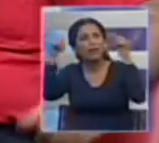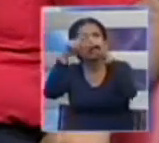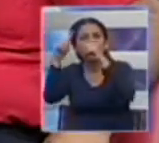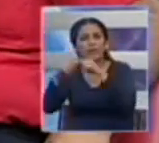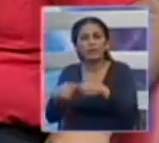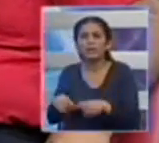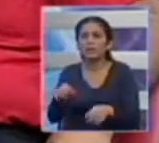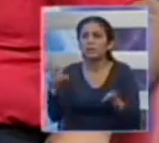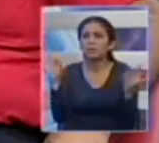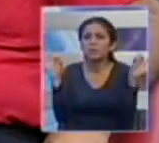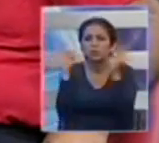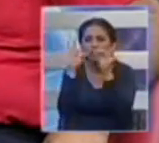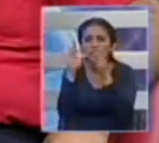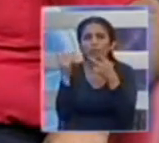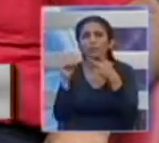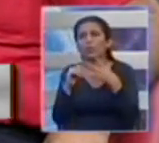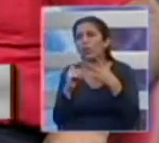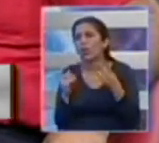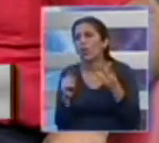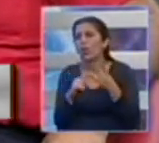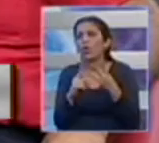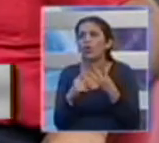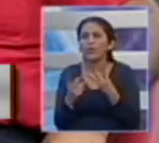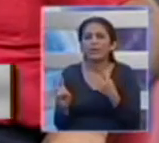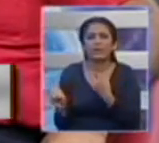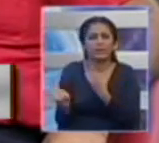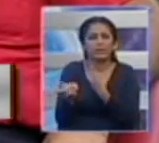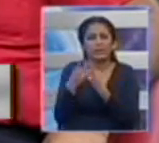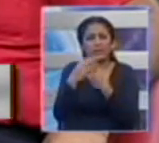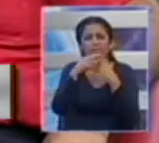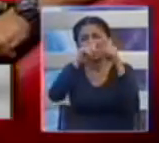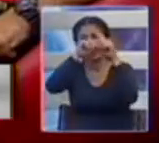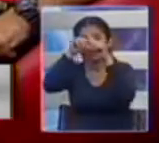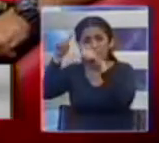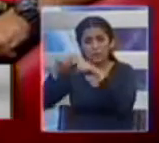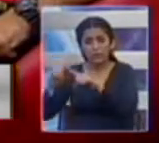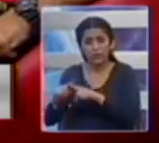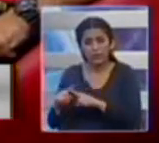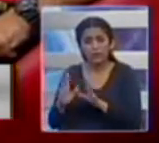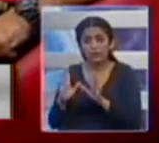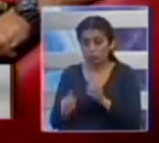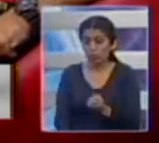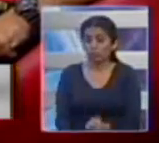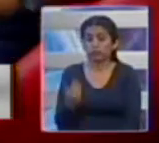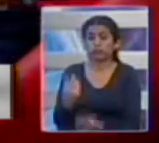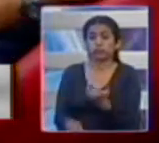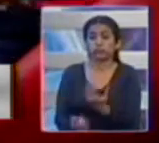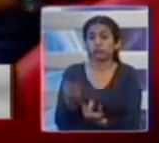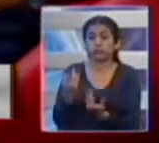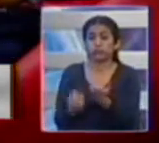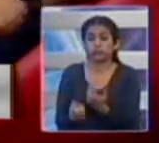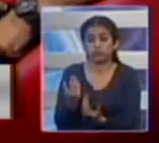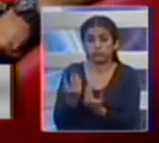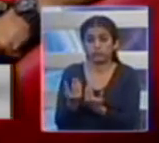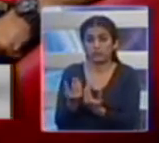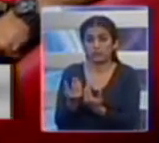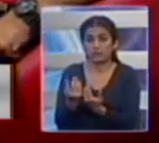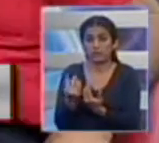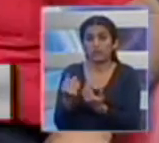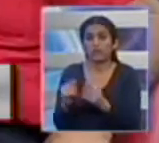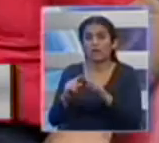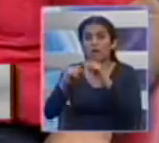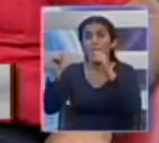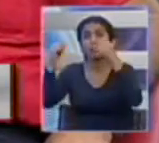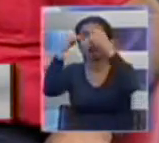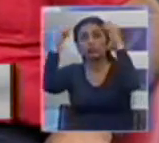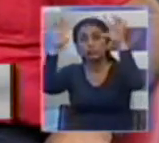sistemas de televisión prepaga, uh-huh, que cuando ocurren estas quemas, sobre todo en ciertos lugares populosos